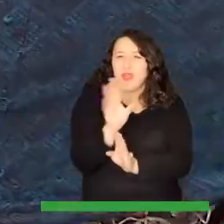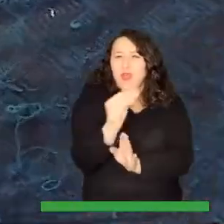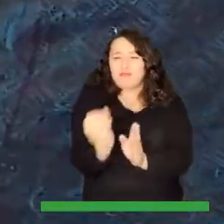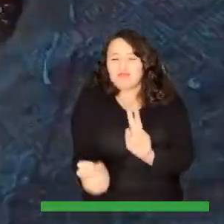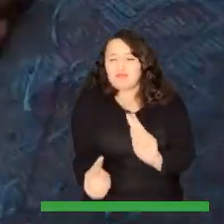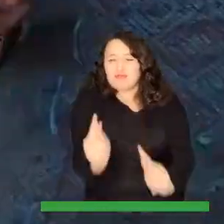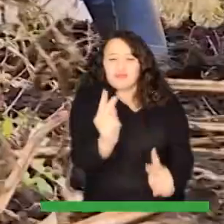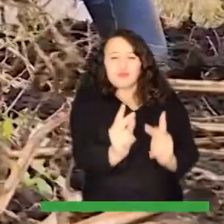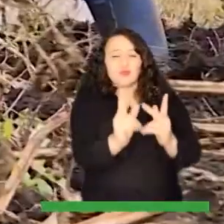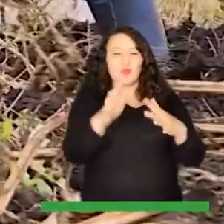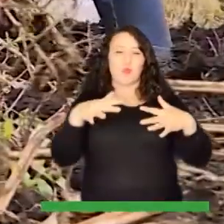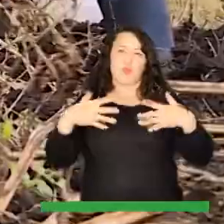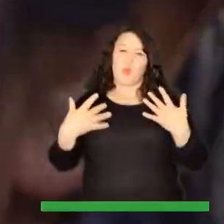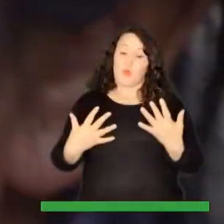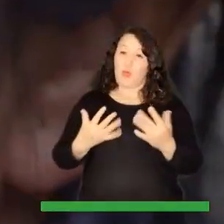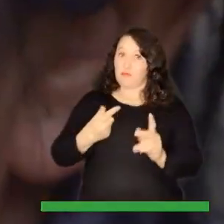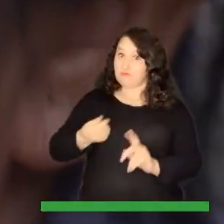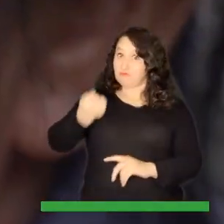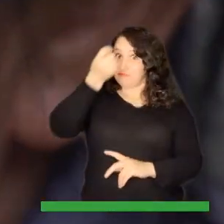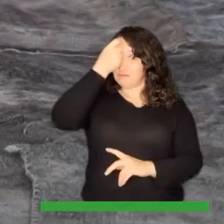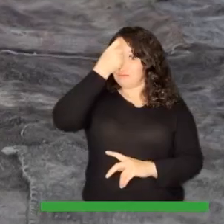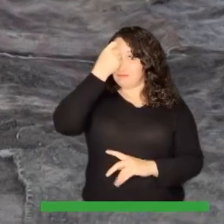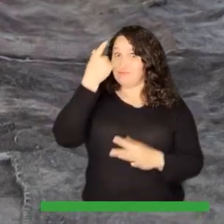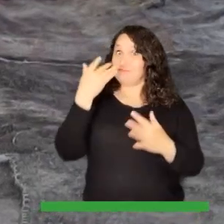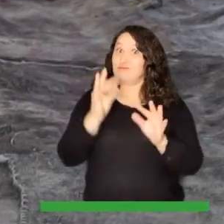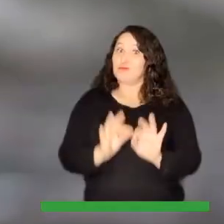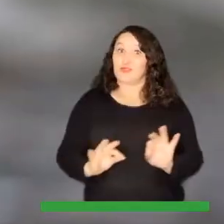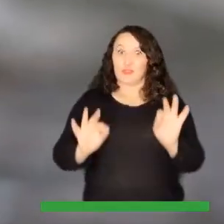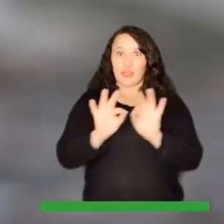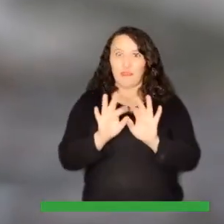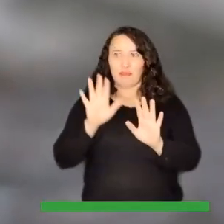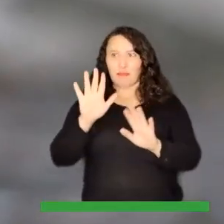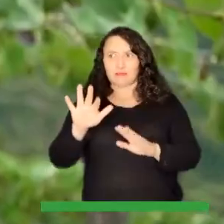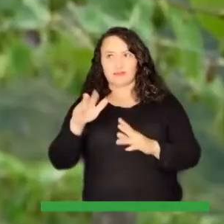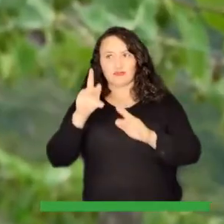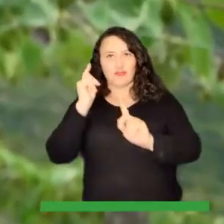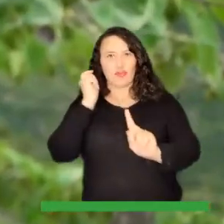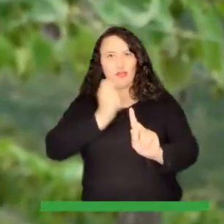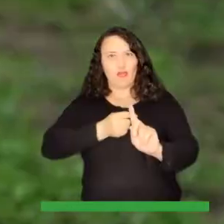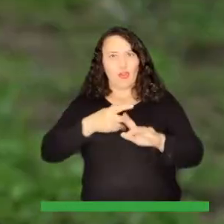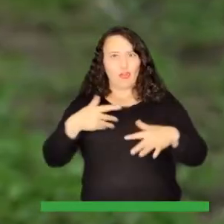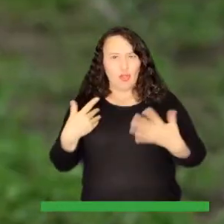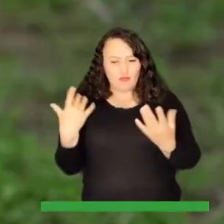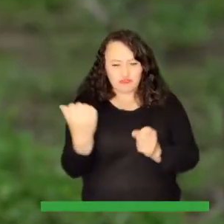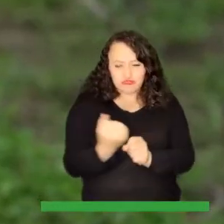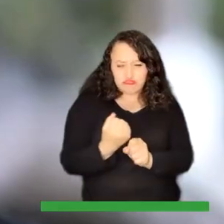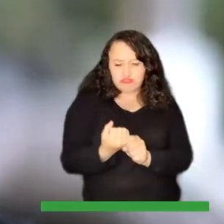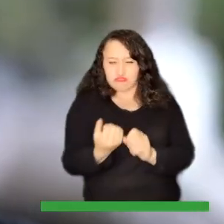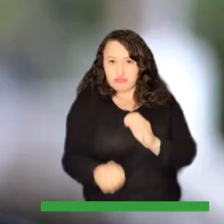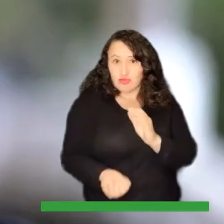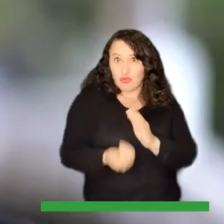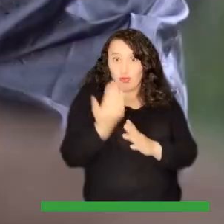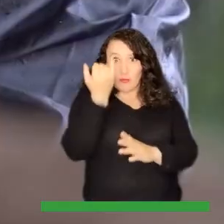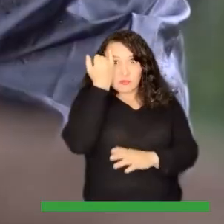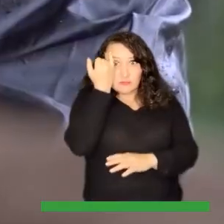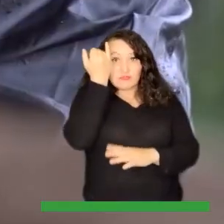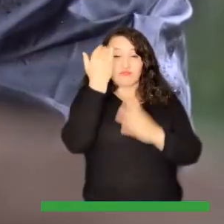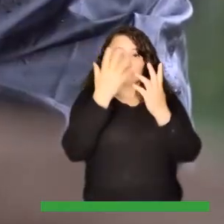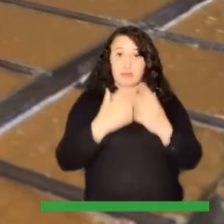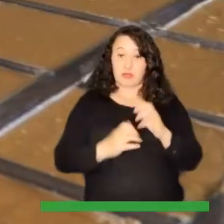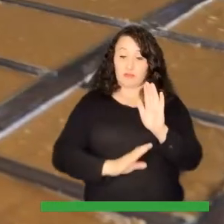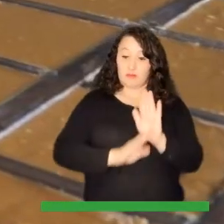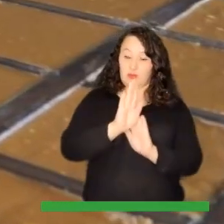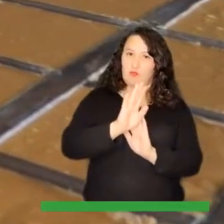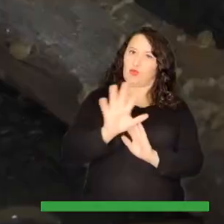eso no podemos perderlo de vista. Su papel es determinante en todos los procesos de trabajo, de emprendimiento e innovación, pero